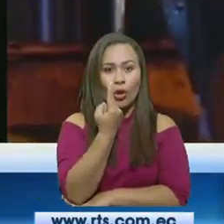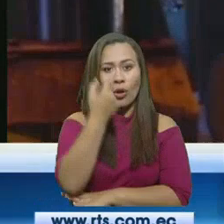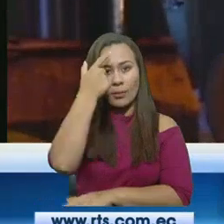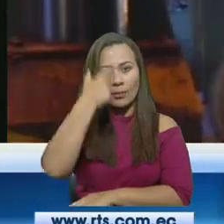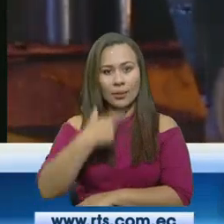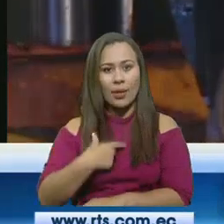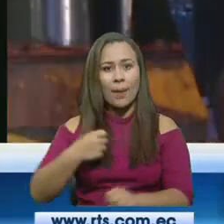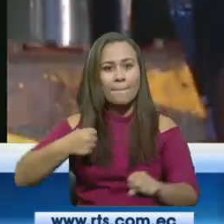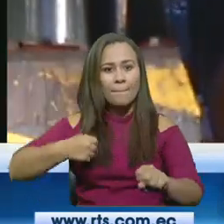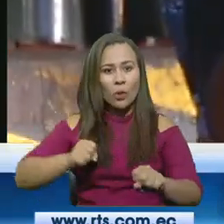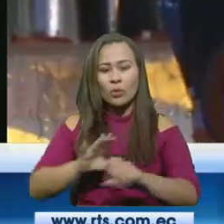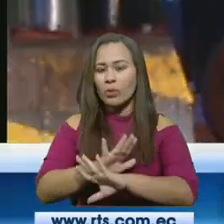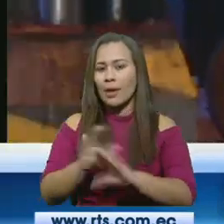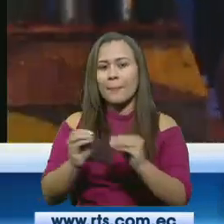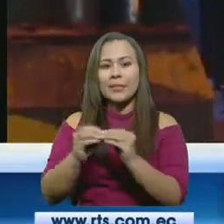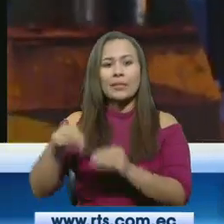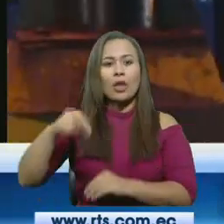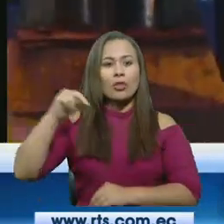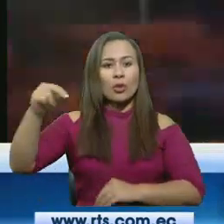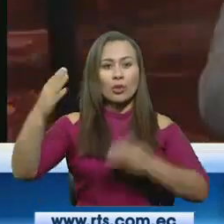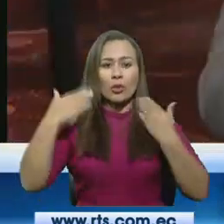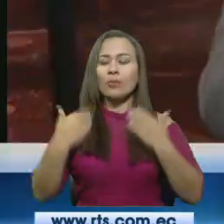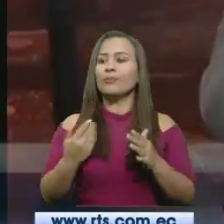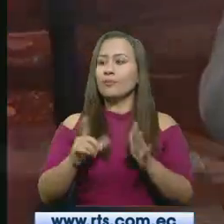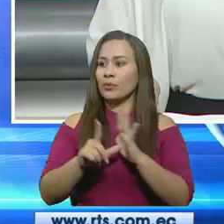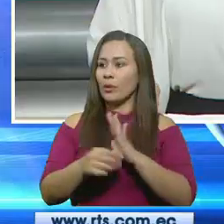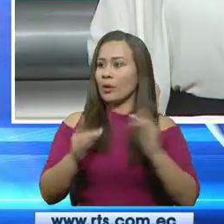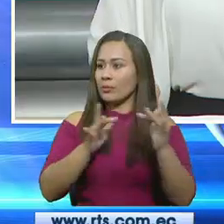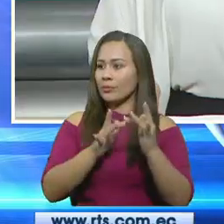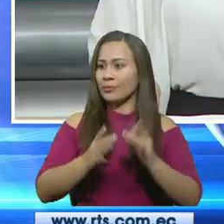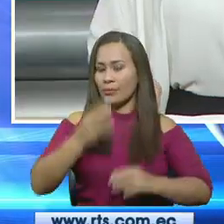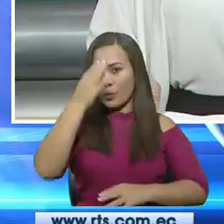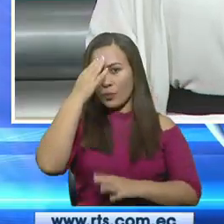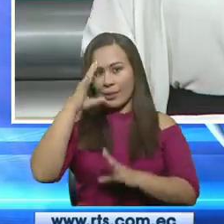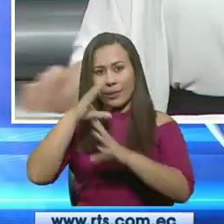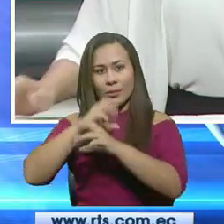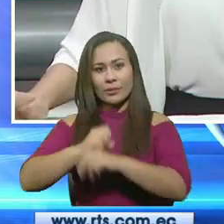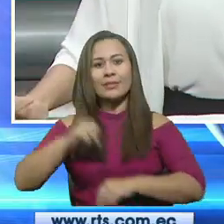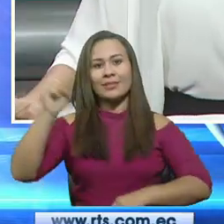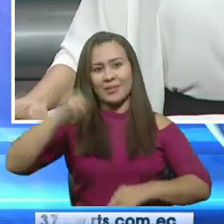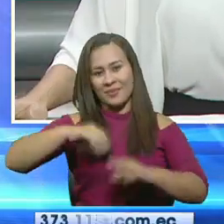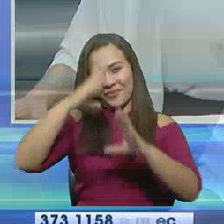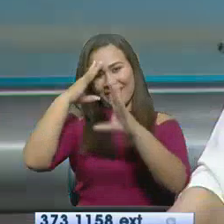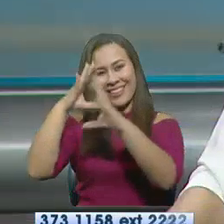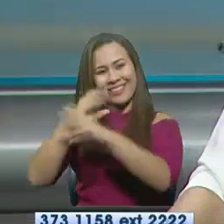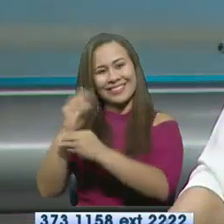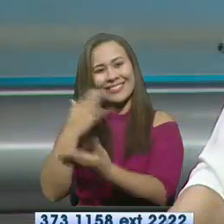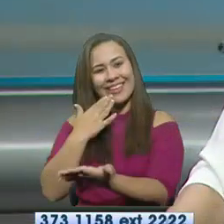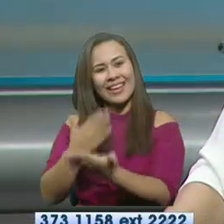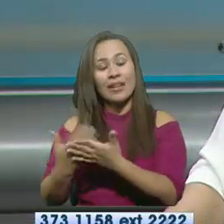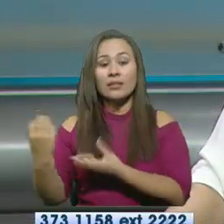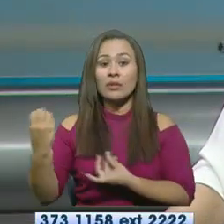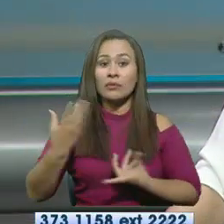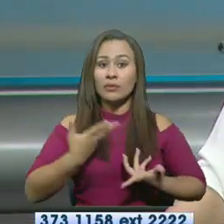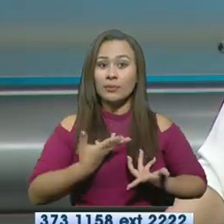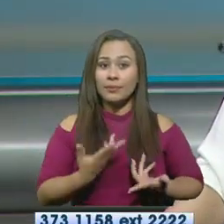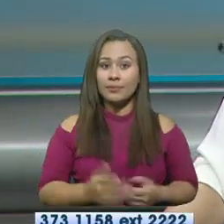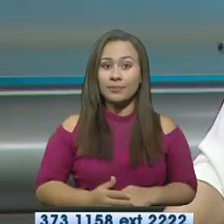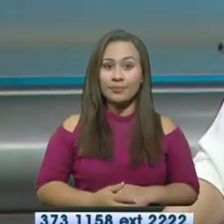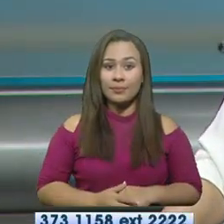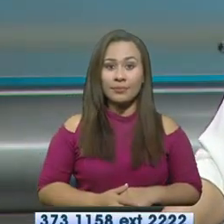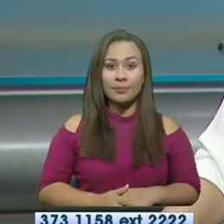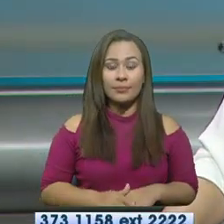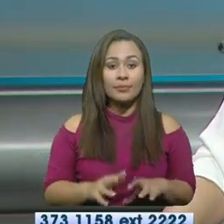Es lo que podemos informar desde el norte de Guayaquil. Le damos paso a estudios. Anneli, tú tienes más. Muy buenas noches. Buenas noches, Julio César, y muchísimas gracias por tu reporte.